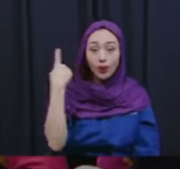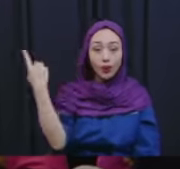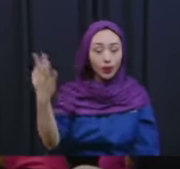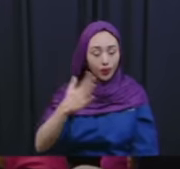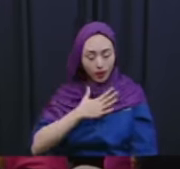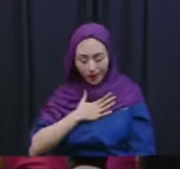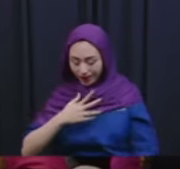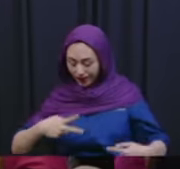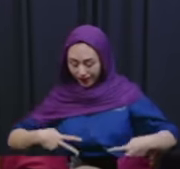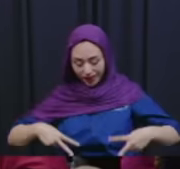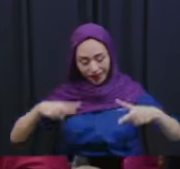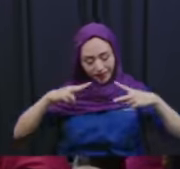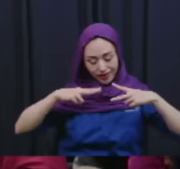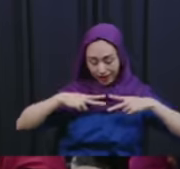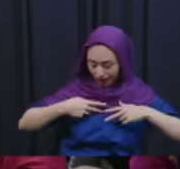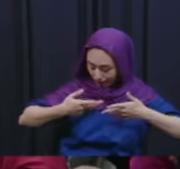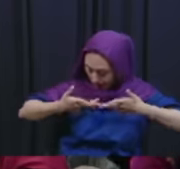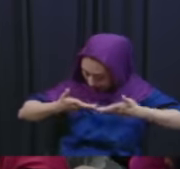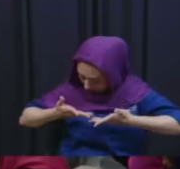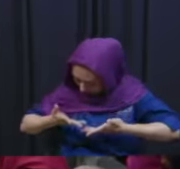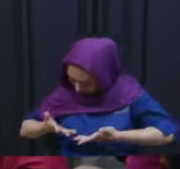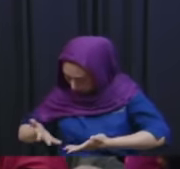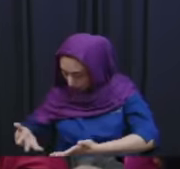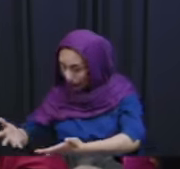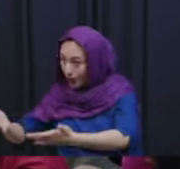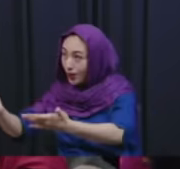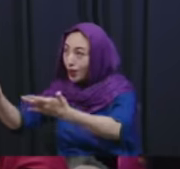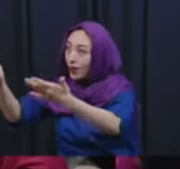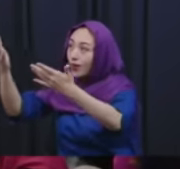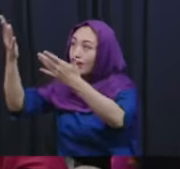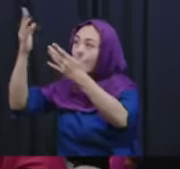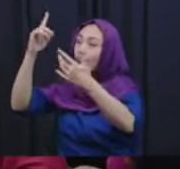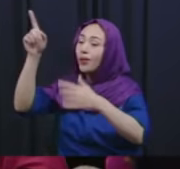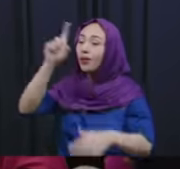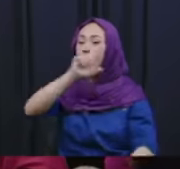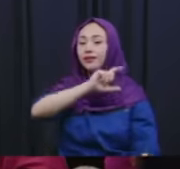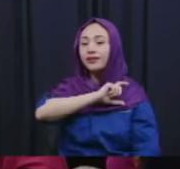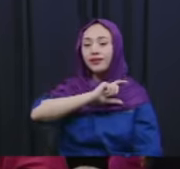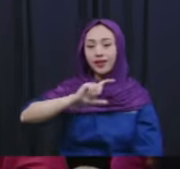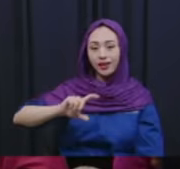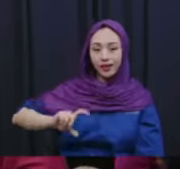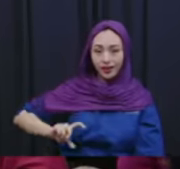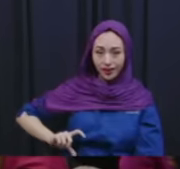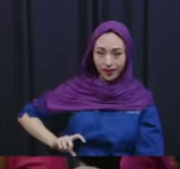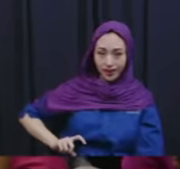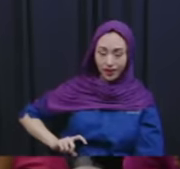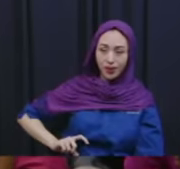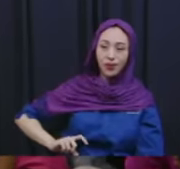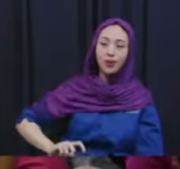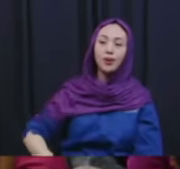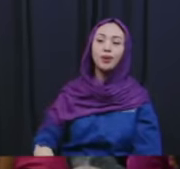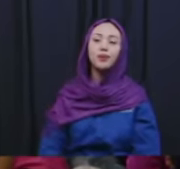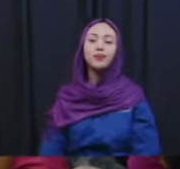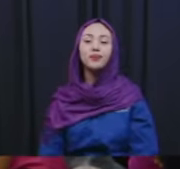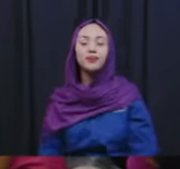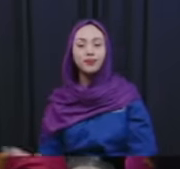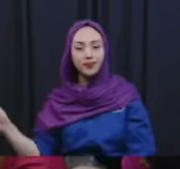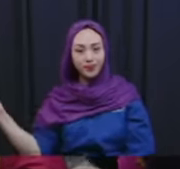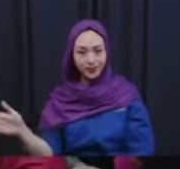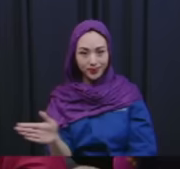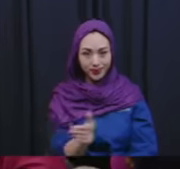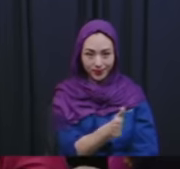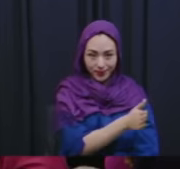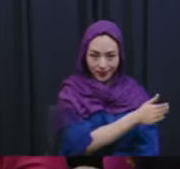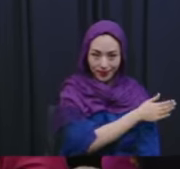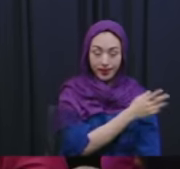todo a Cristo Yo Cuántos entrego de los